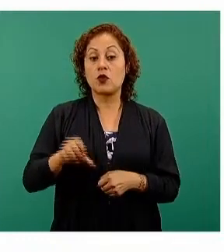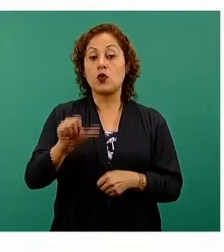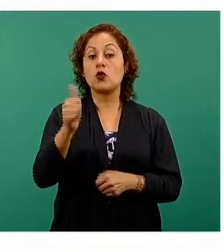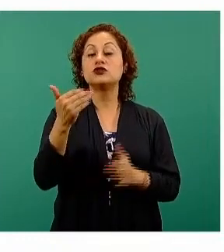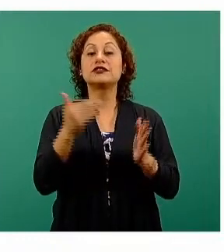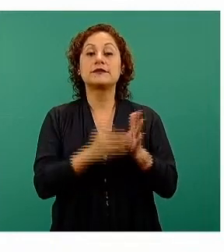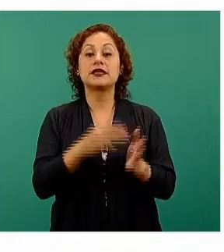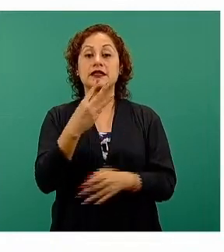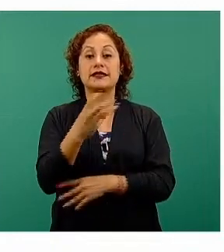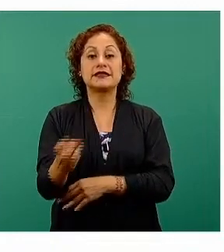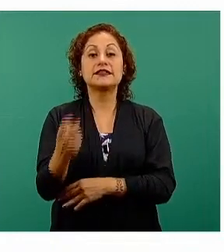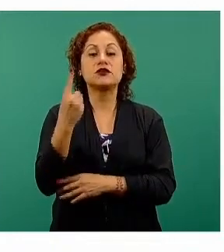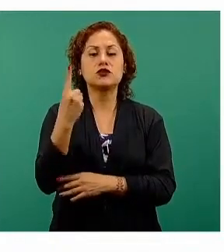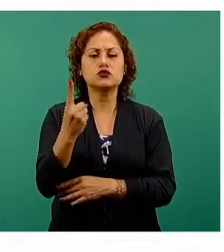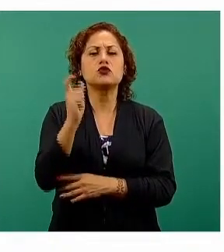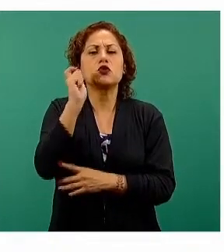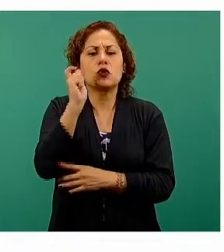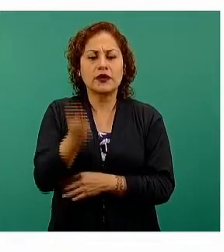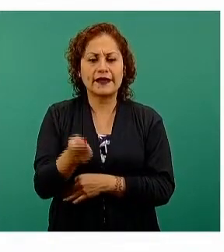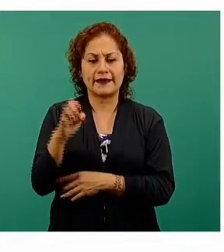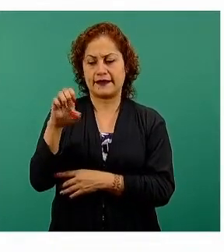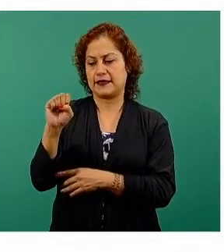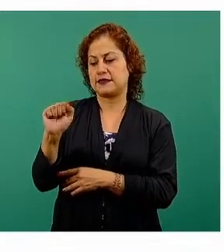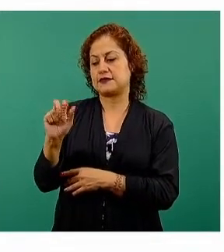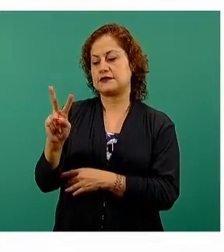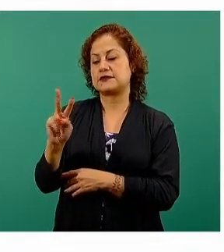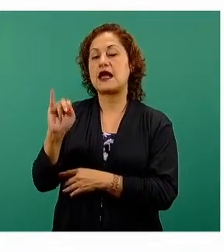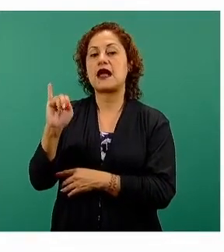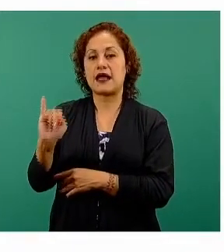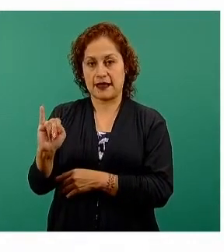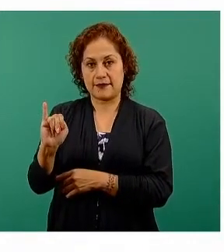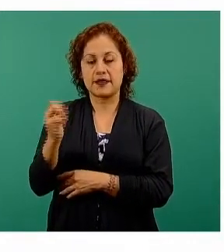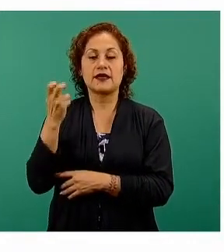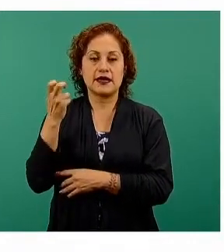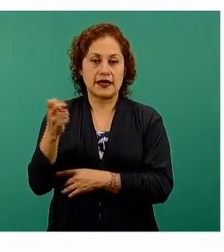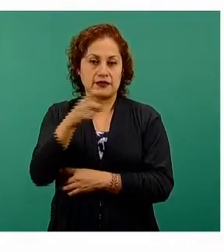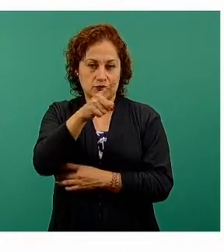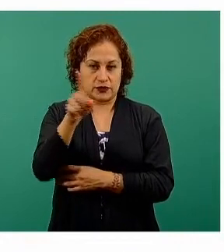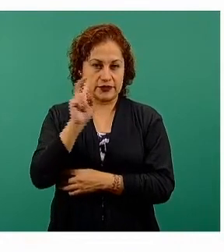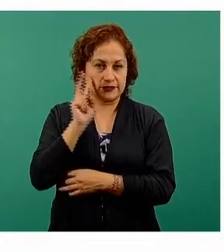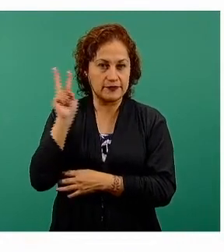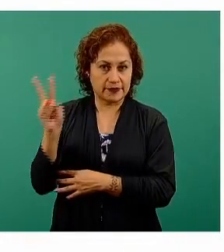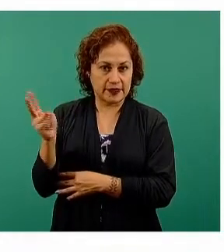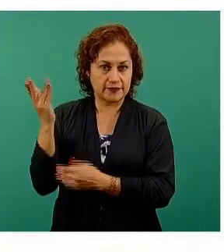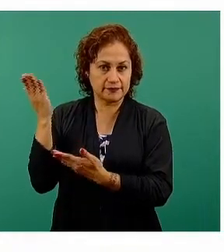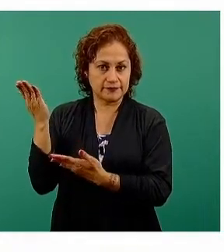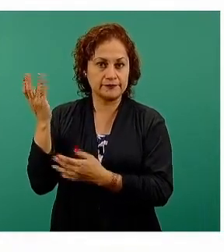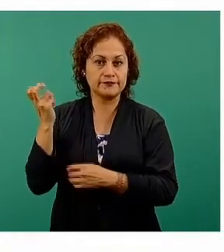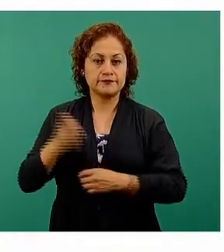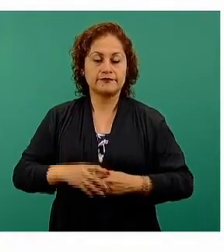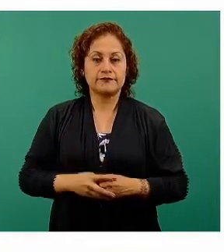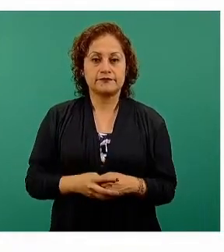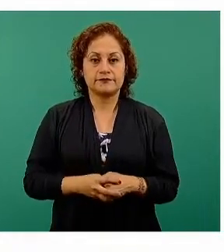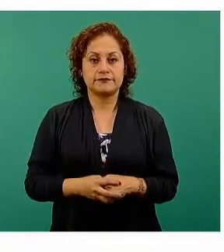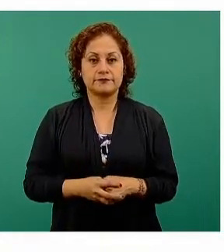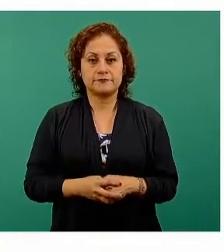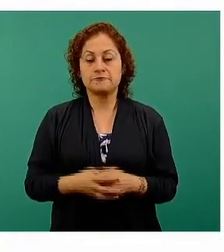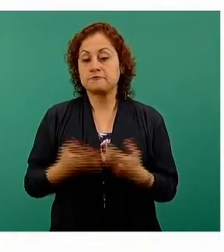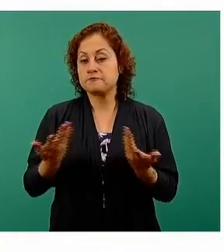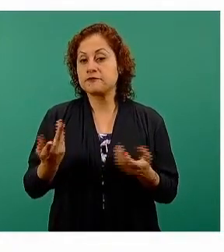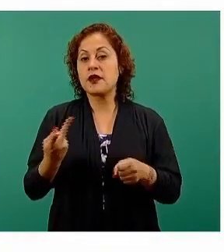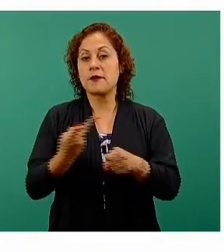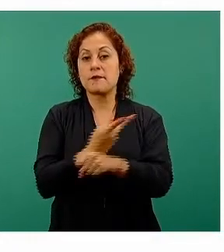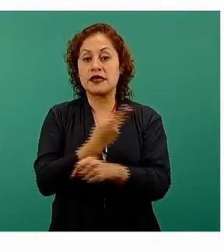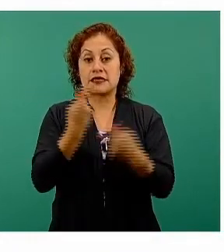Esto es un sistema también dinámico, se está fortaleciendo. La gran mayoría, como pueden ver, son casos leves. Y